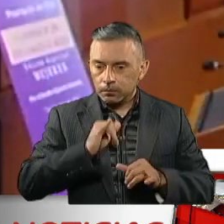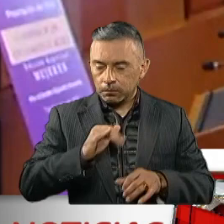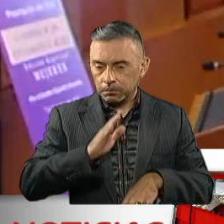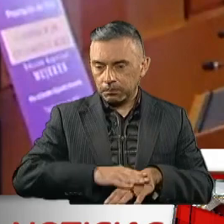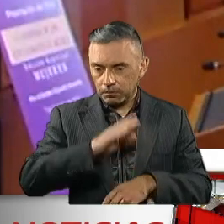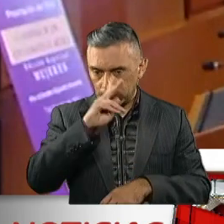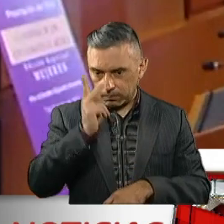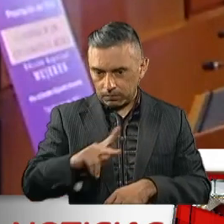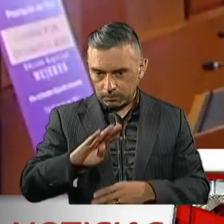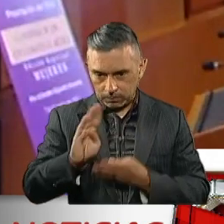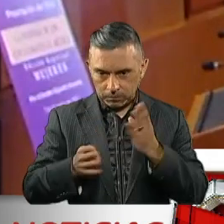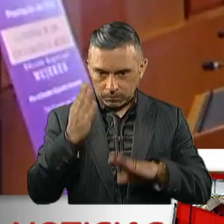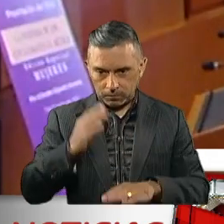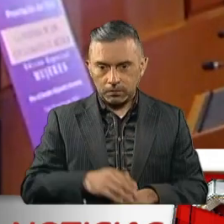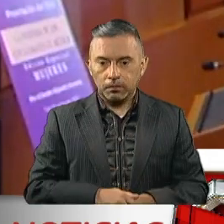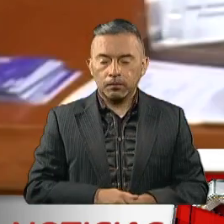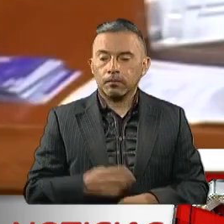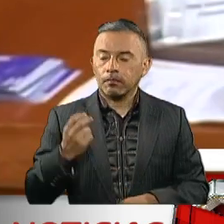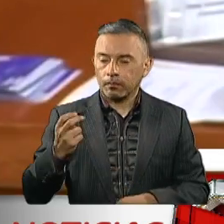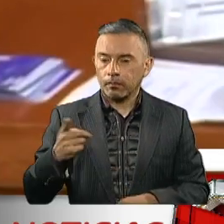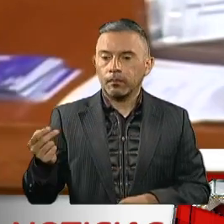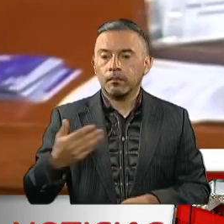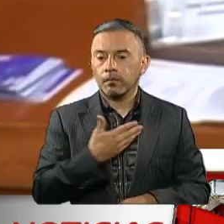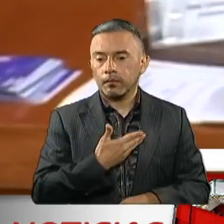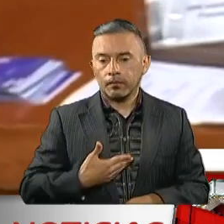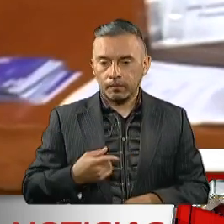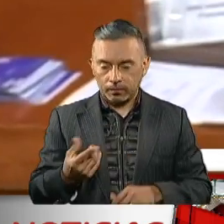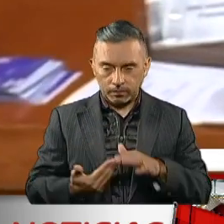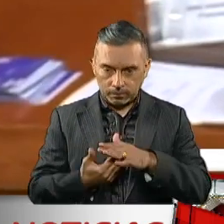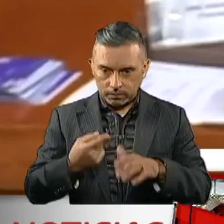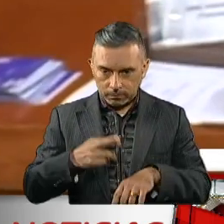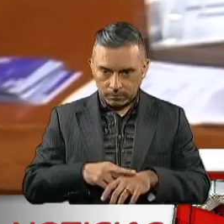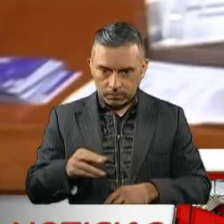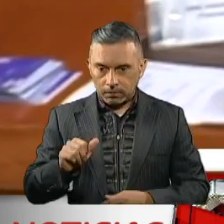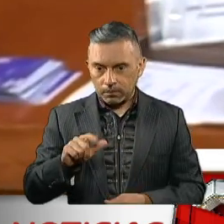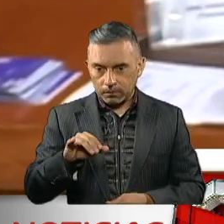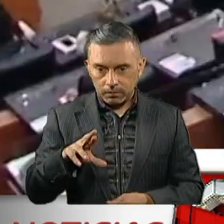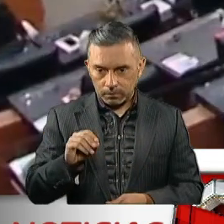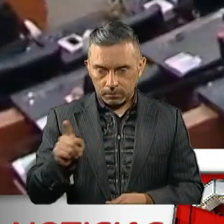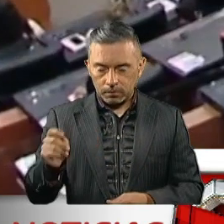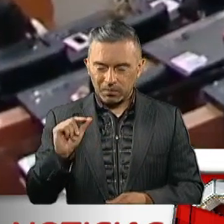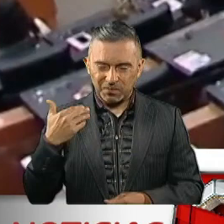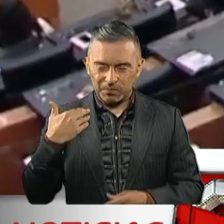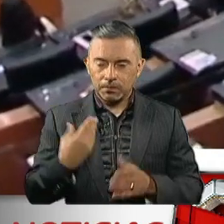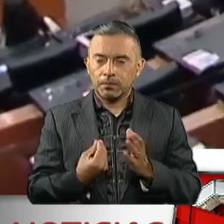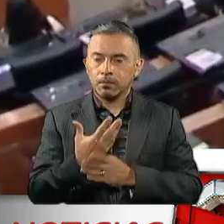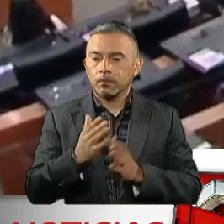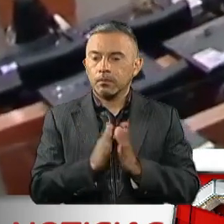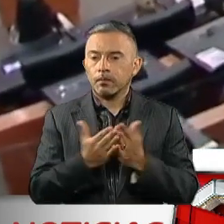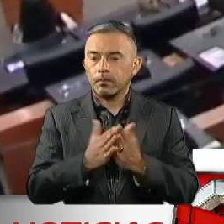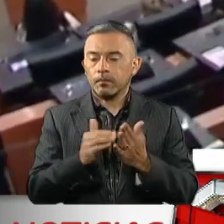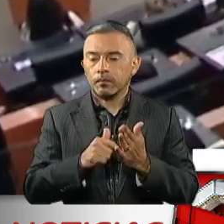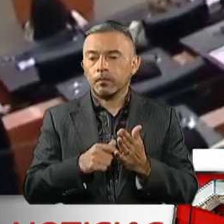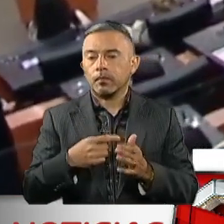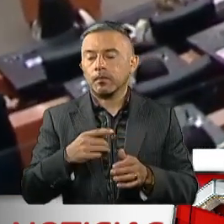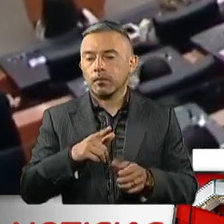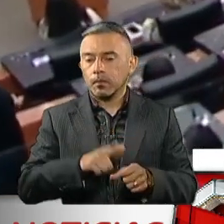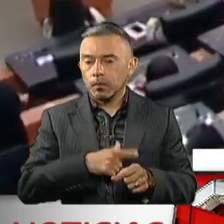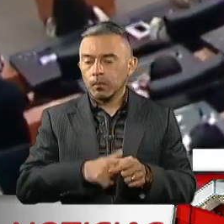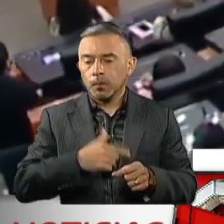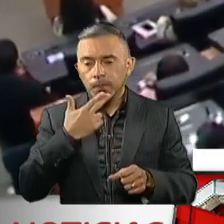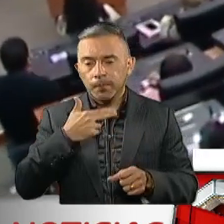Con estos datos, el presidente de la mesa directiva, Alejandro Armenta, presentó la edición más reciente de su libro, La pandemia de los edulcorantes en